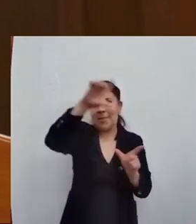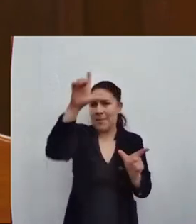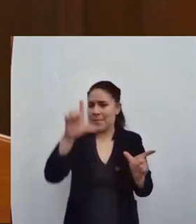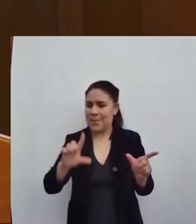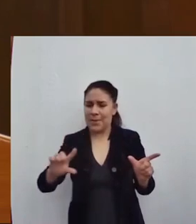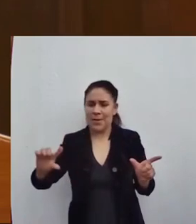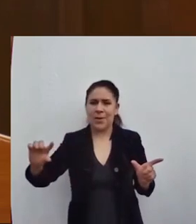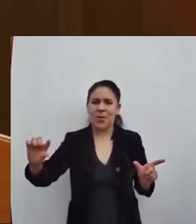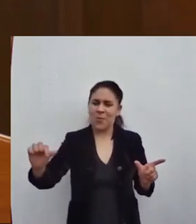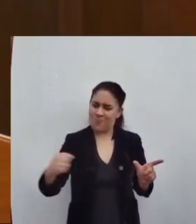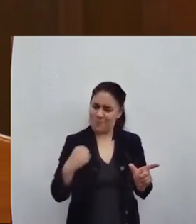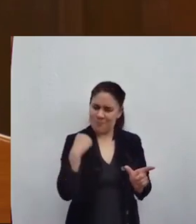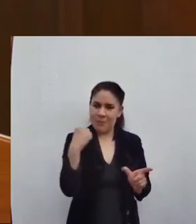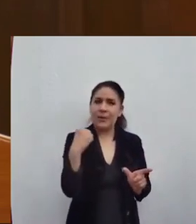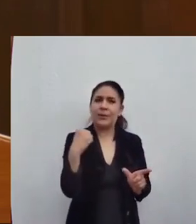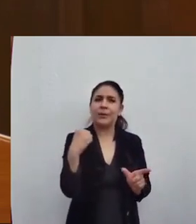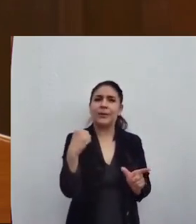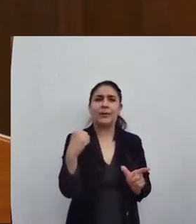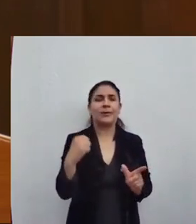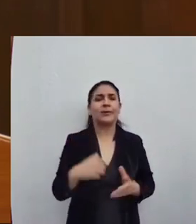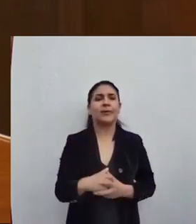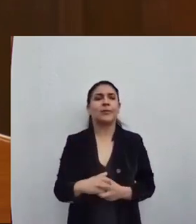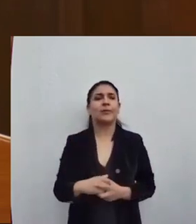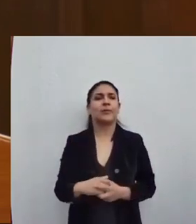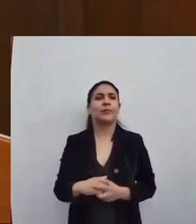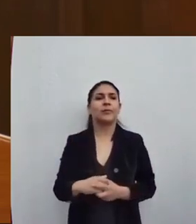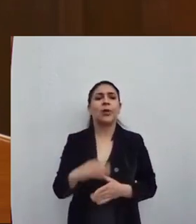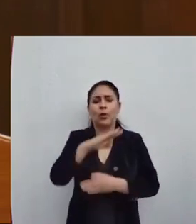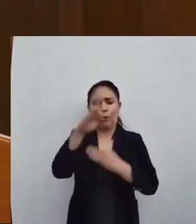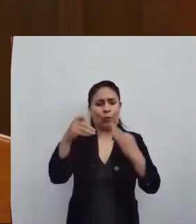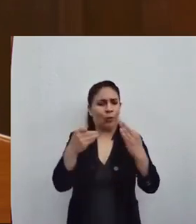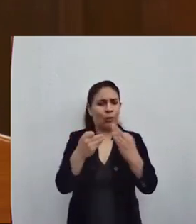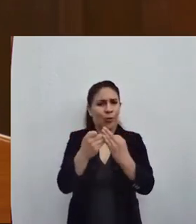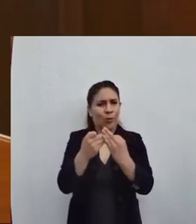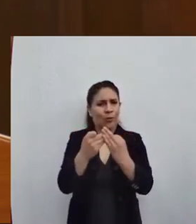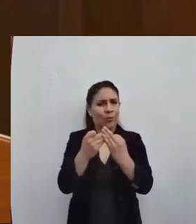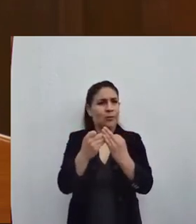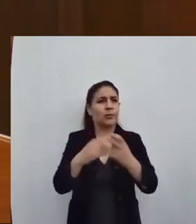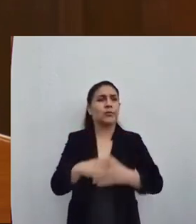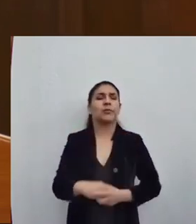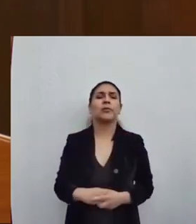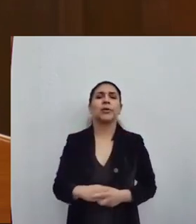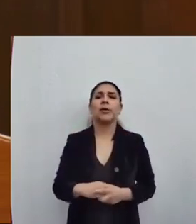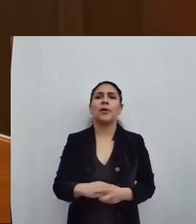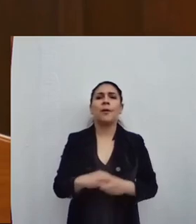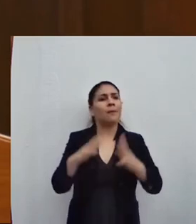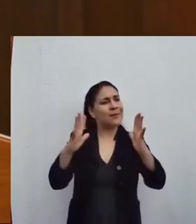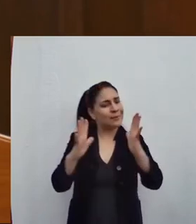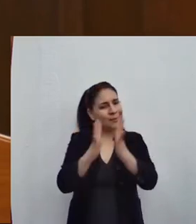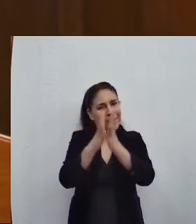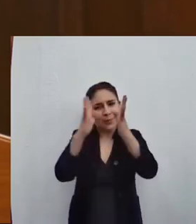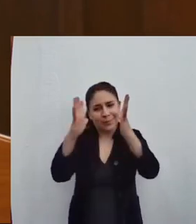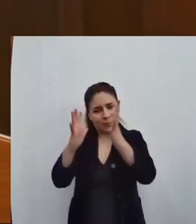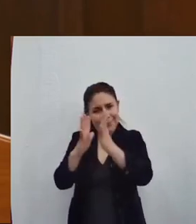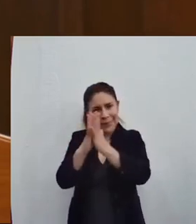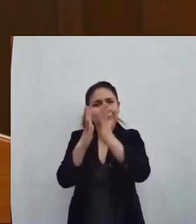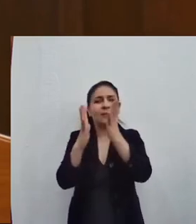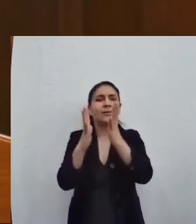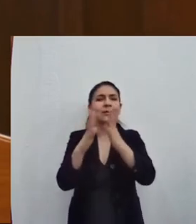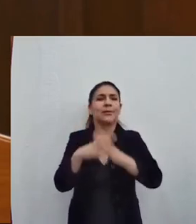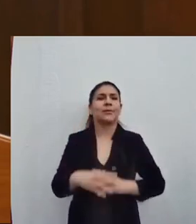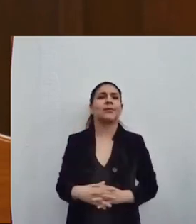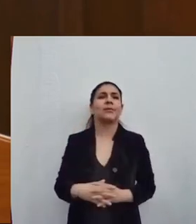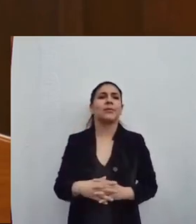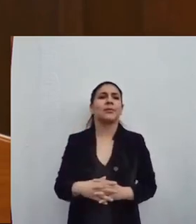ciudadanía empoderada, participativa, que permita transformaciones profundas, yendo justamente a las causas,